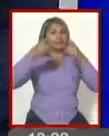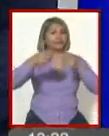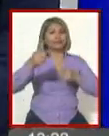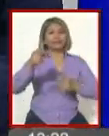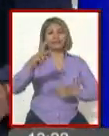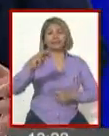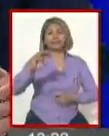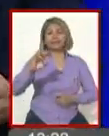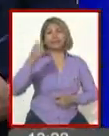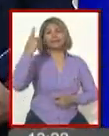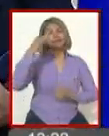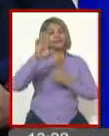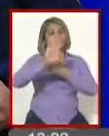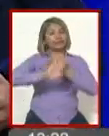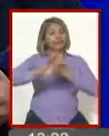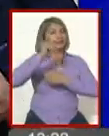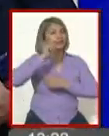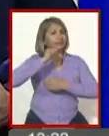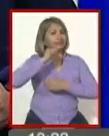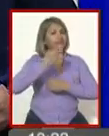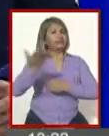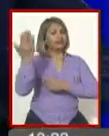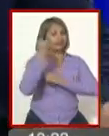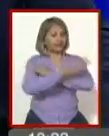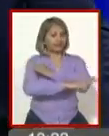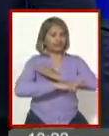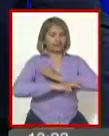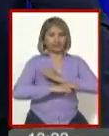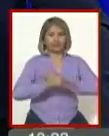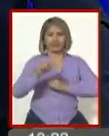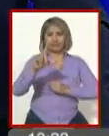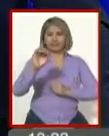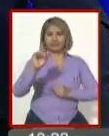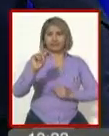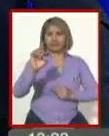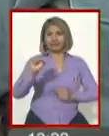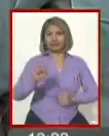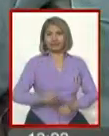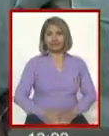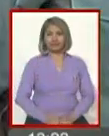Arminda Pomanina por defender a una mujer que era atracada en la zona de los lotes.